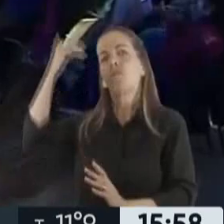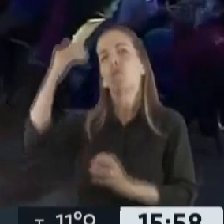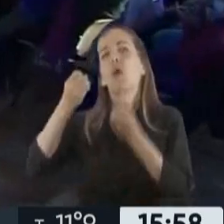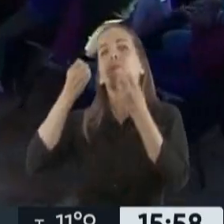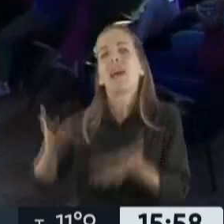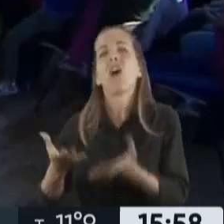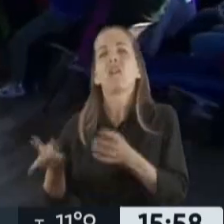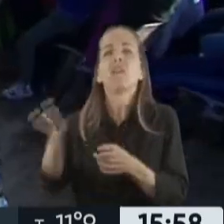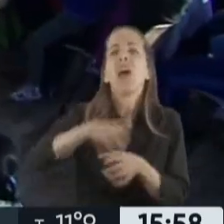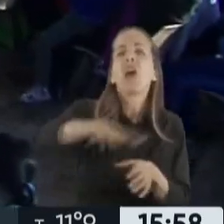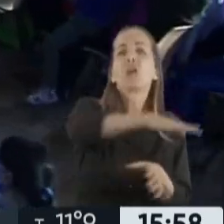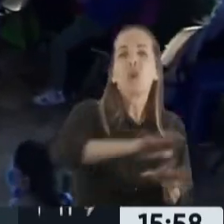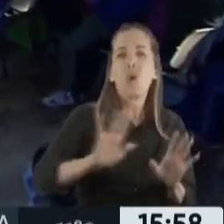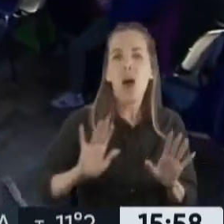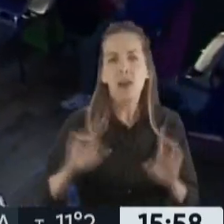lado.